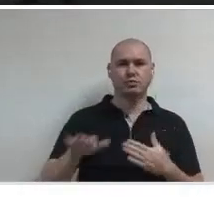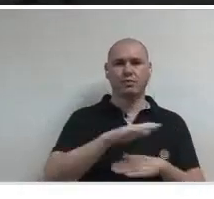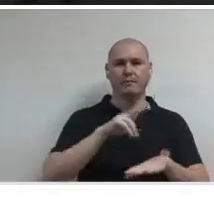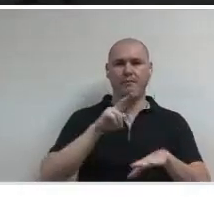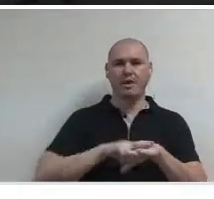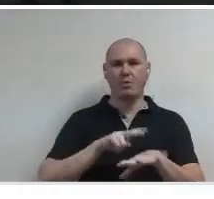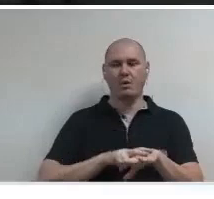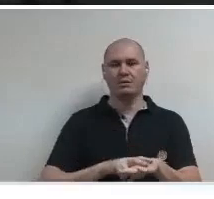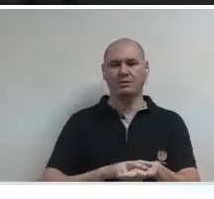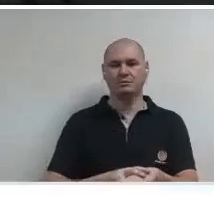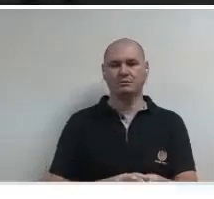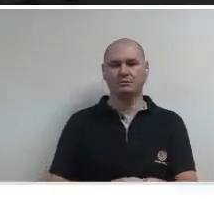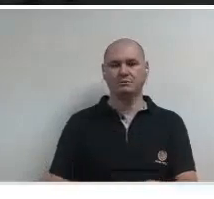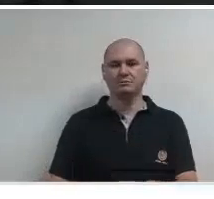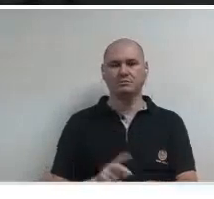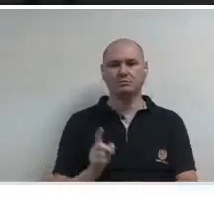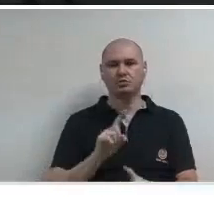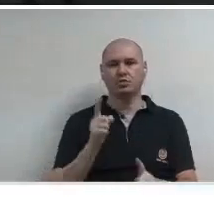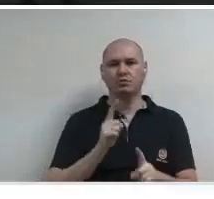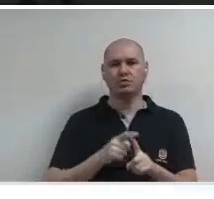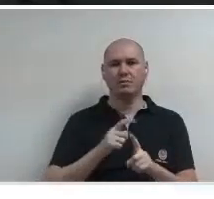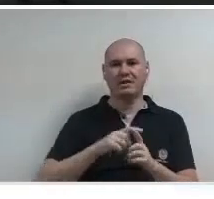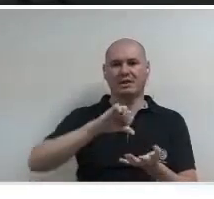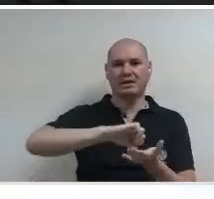amo ni de ahí ja